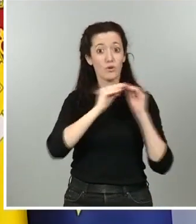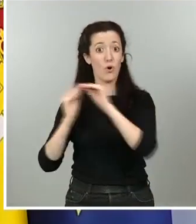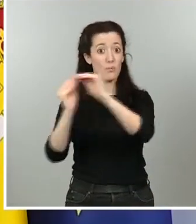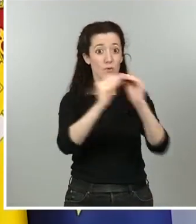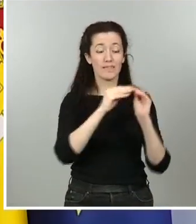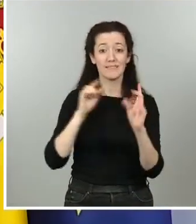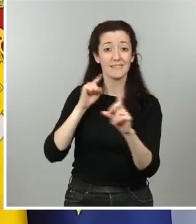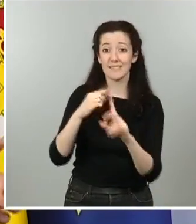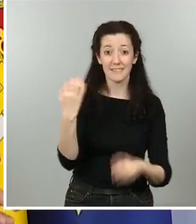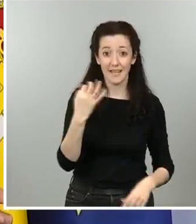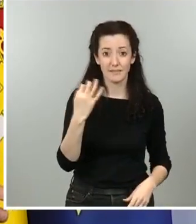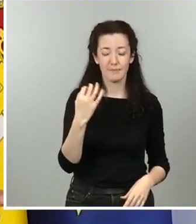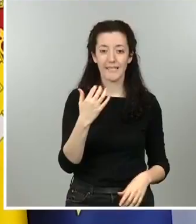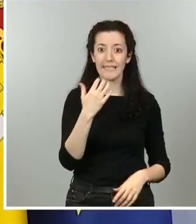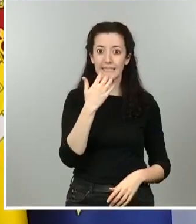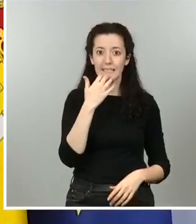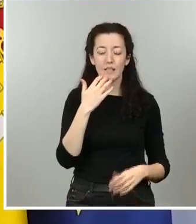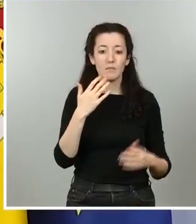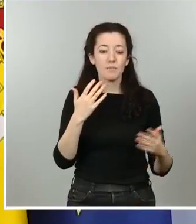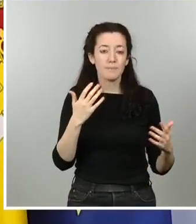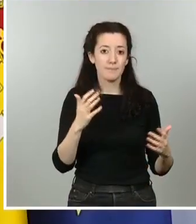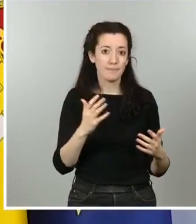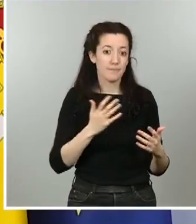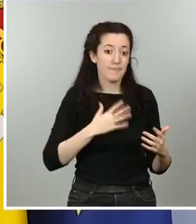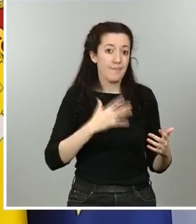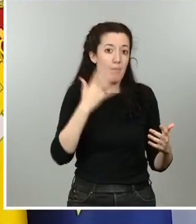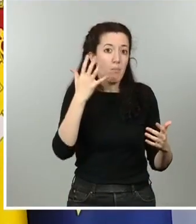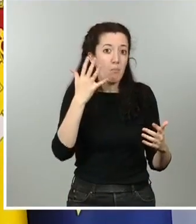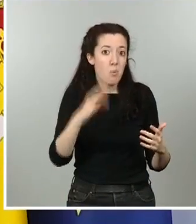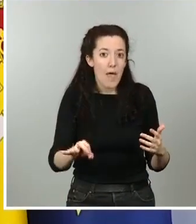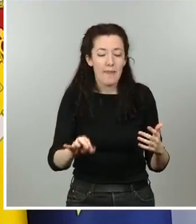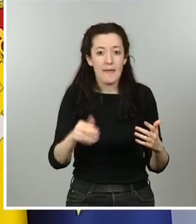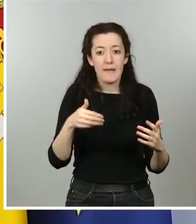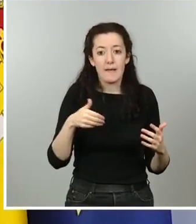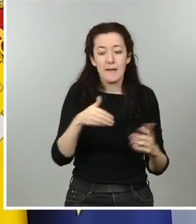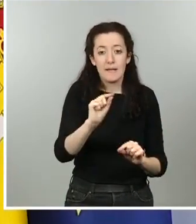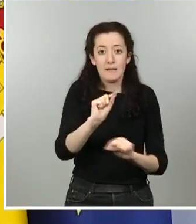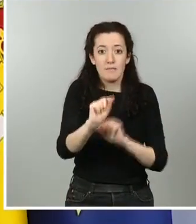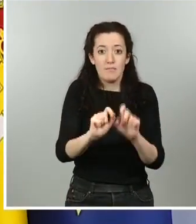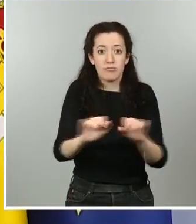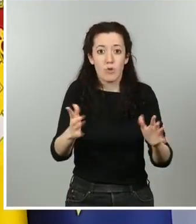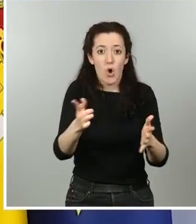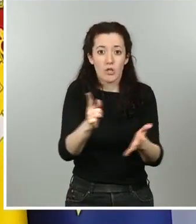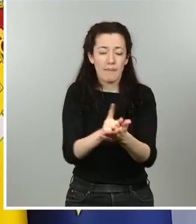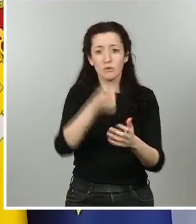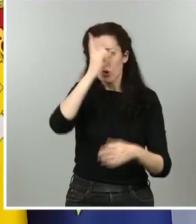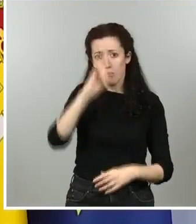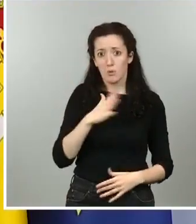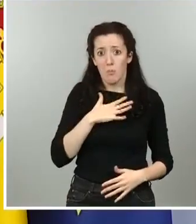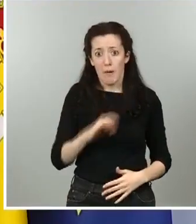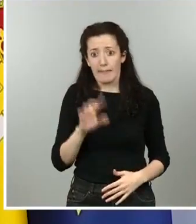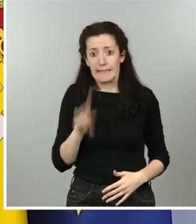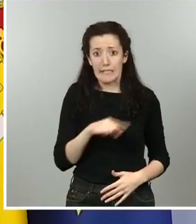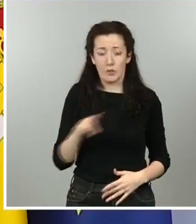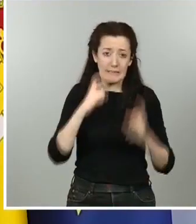hubiere un rebrote, que no podemos descartar, aunque vamos a poner todos los medios para evitar que se produzca, para que si hubiera un